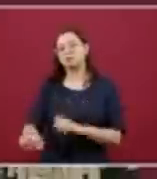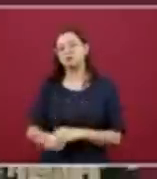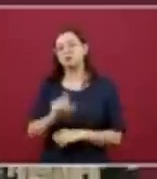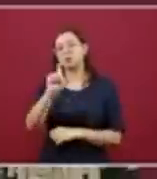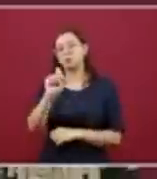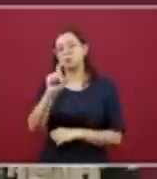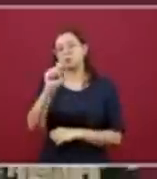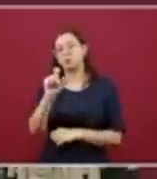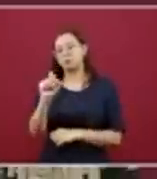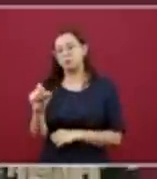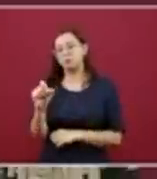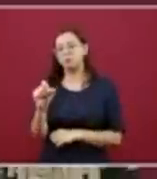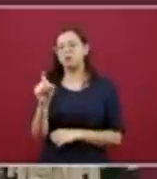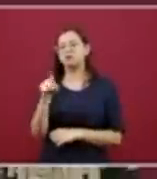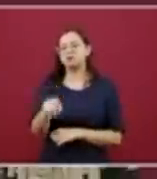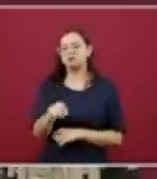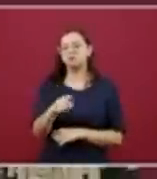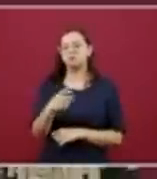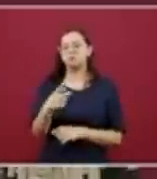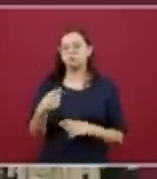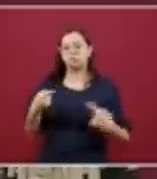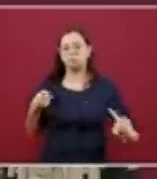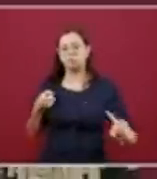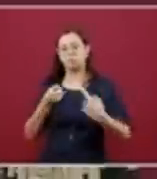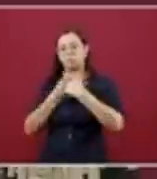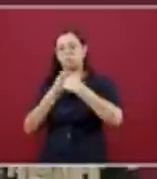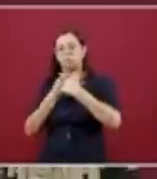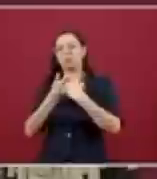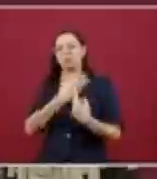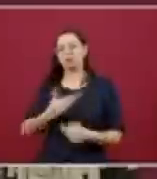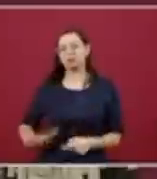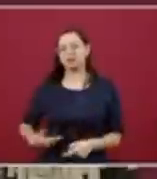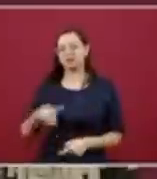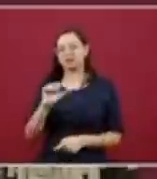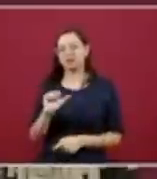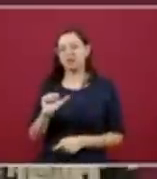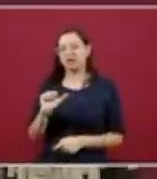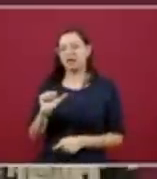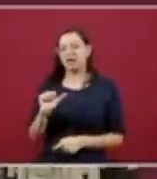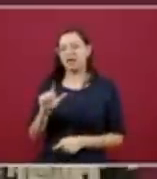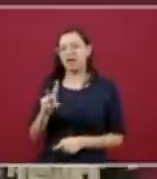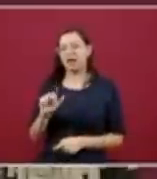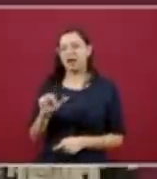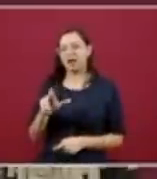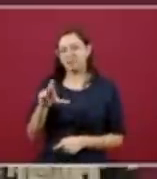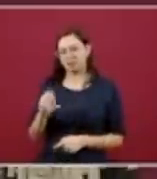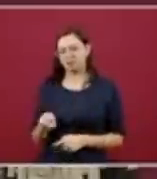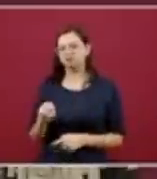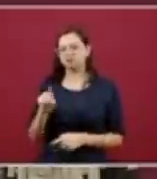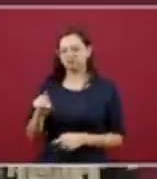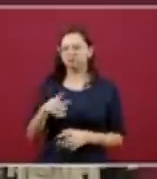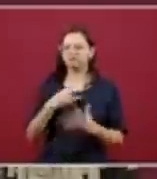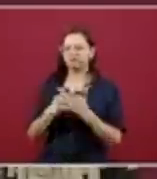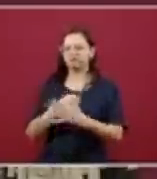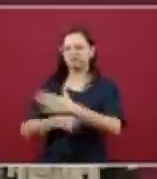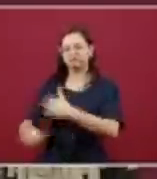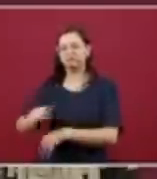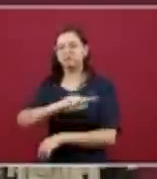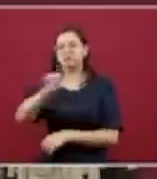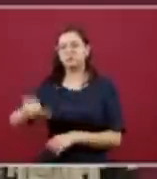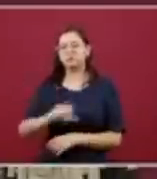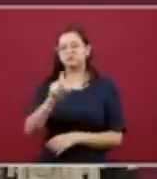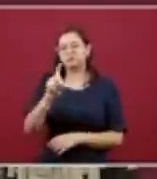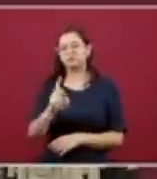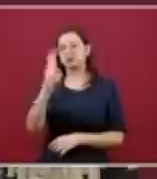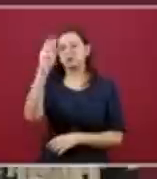a delincuentes políticos opuestos a su régimen. En el 39, el presidente Lázaro Cárdenas firmó el decreto para